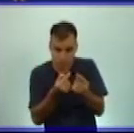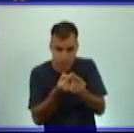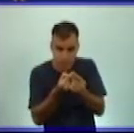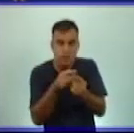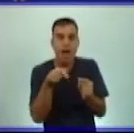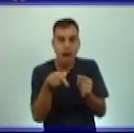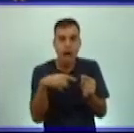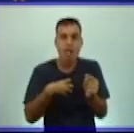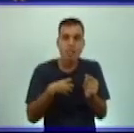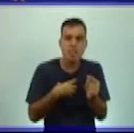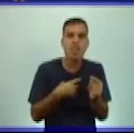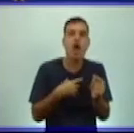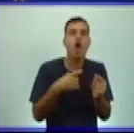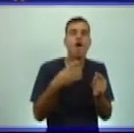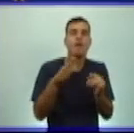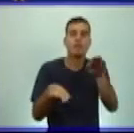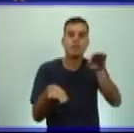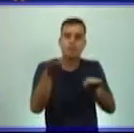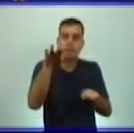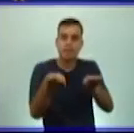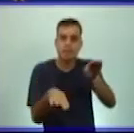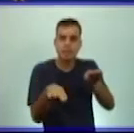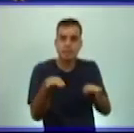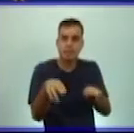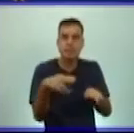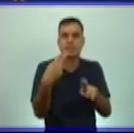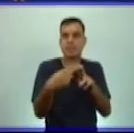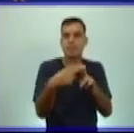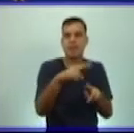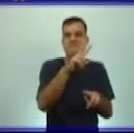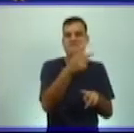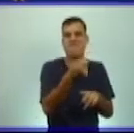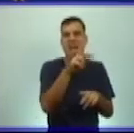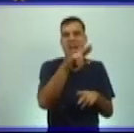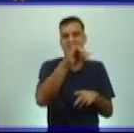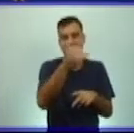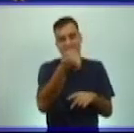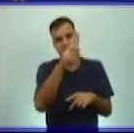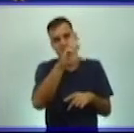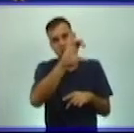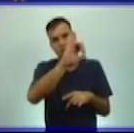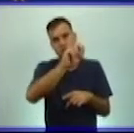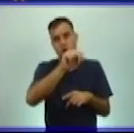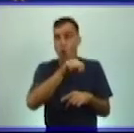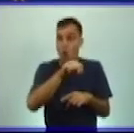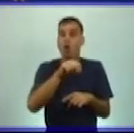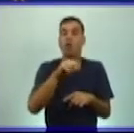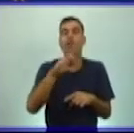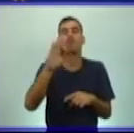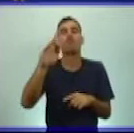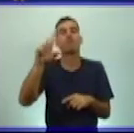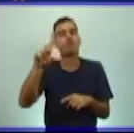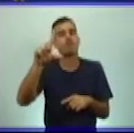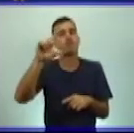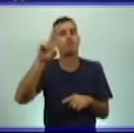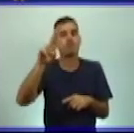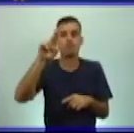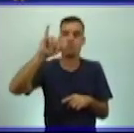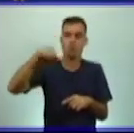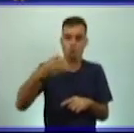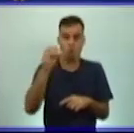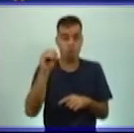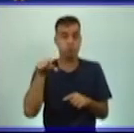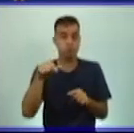y esta variación de flujo origina fuerza electromotriz inducida y esta fuerza